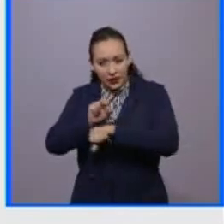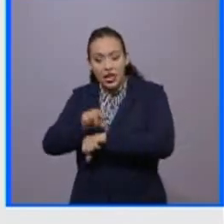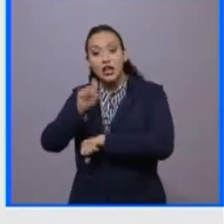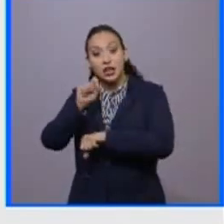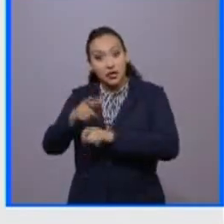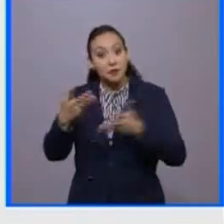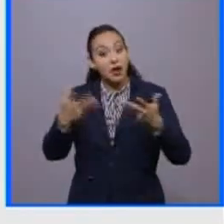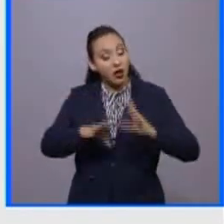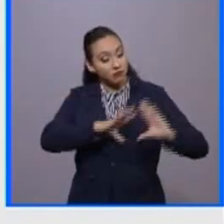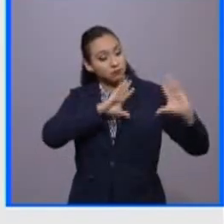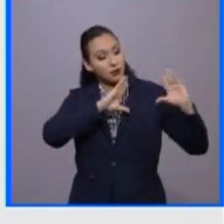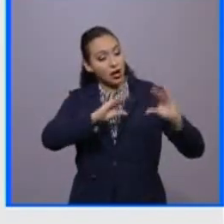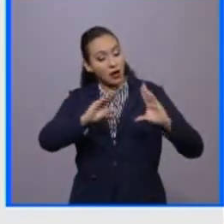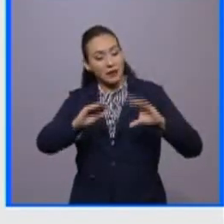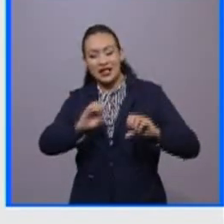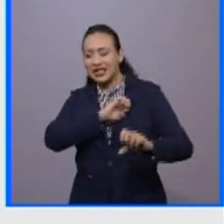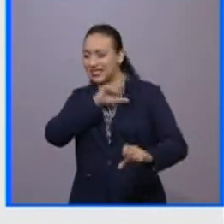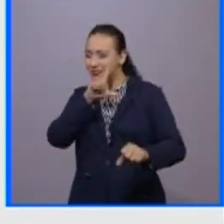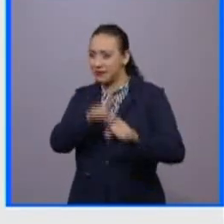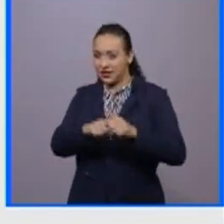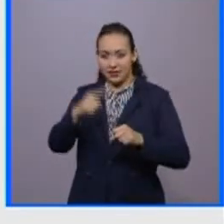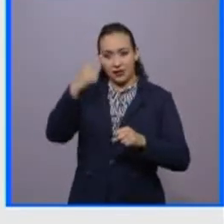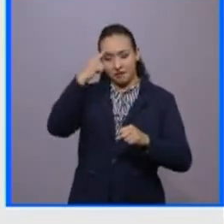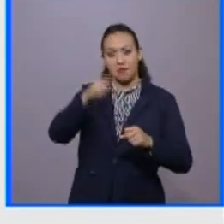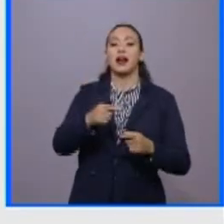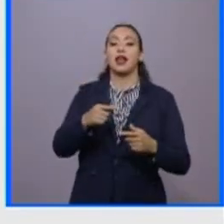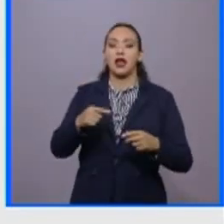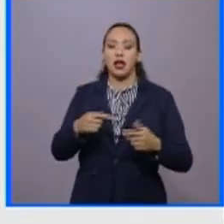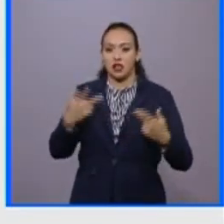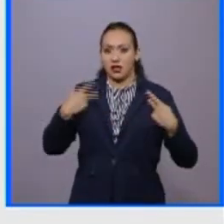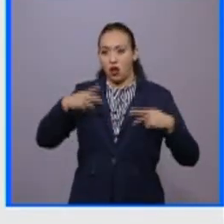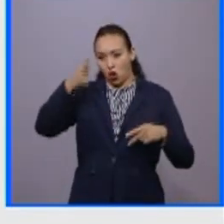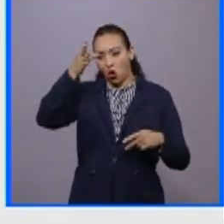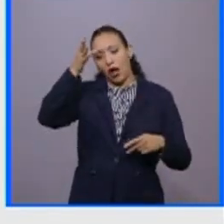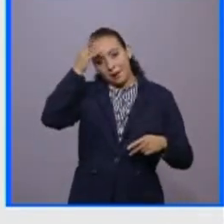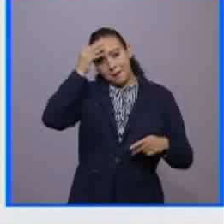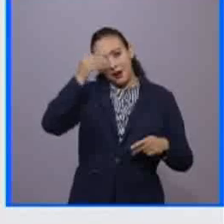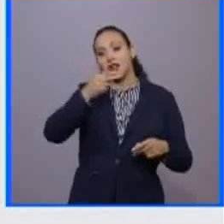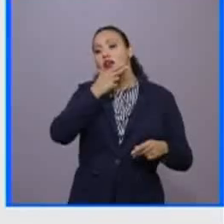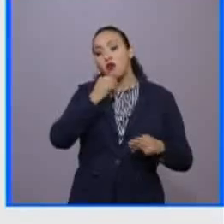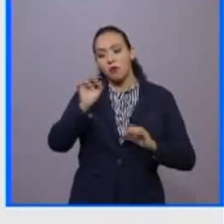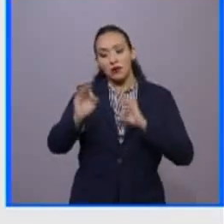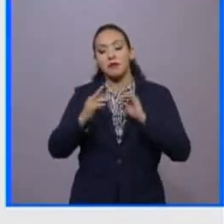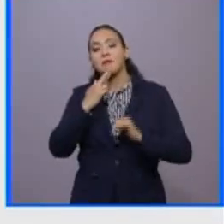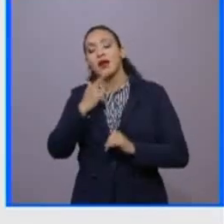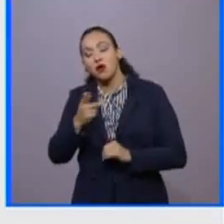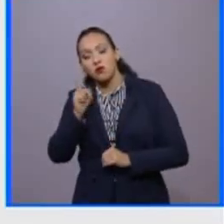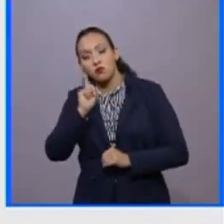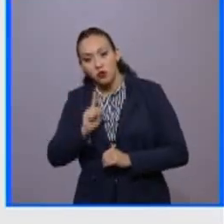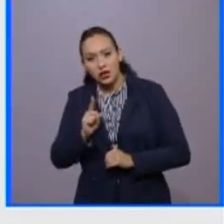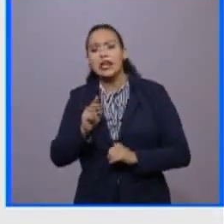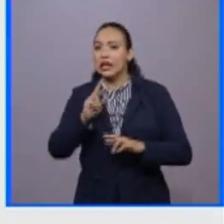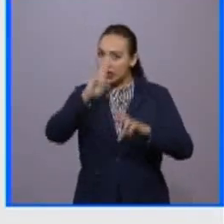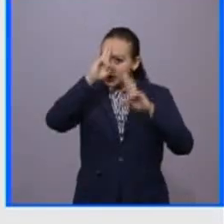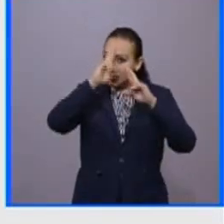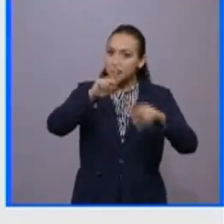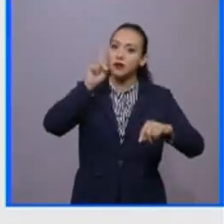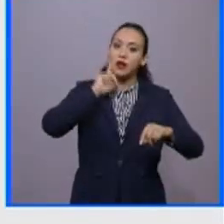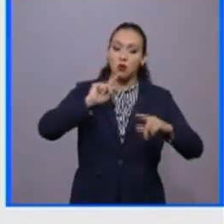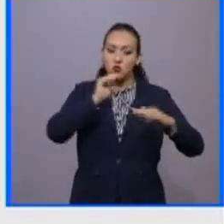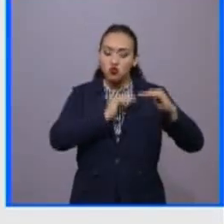cabo capacitaciones especializadas, no solamente en materia electoral, también en las materias que ocupan a